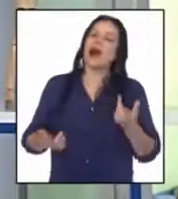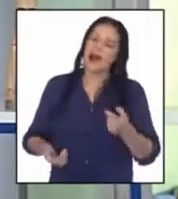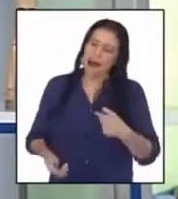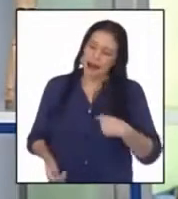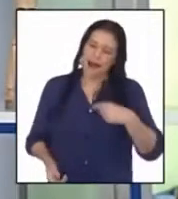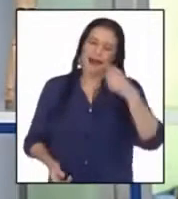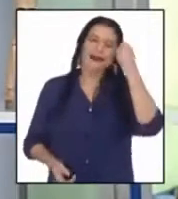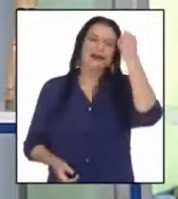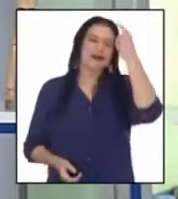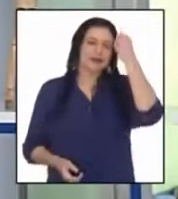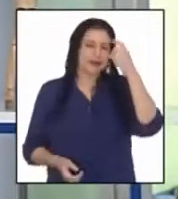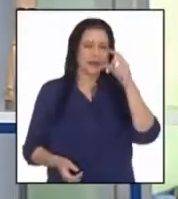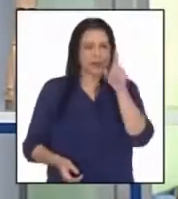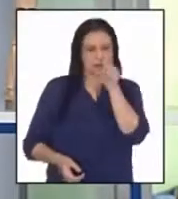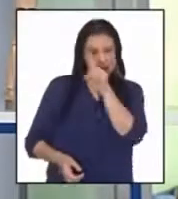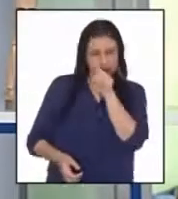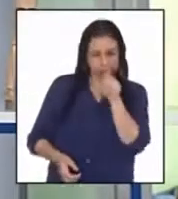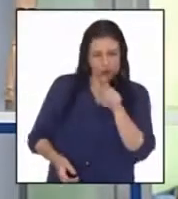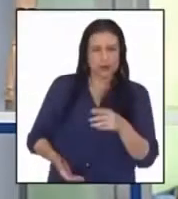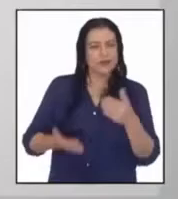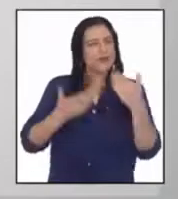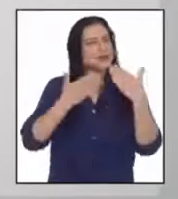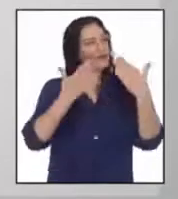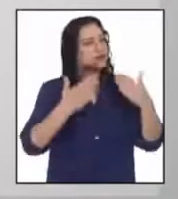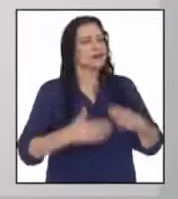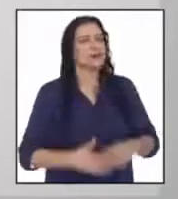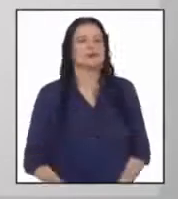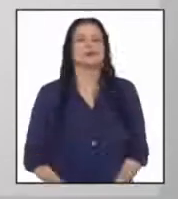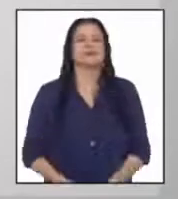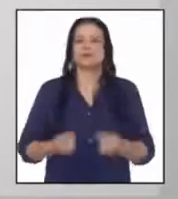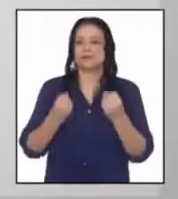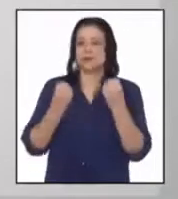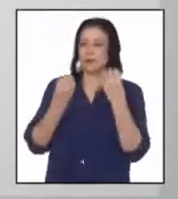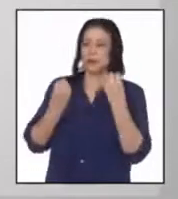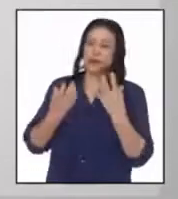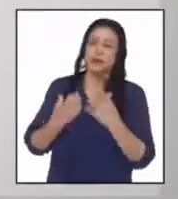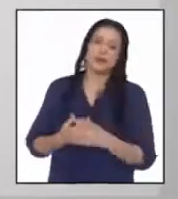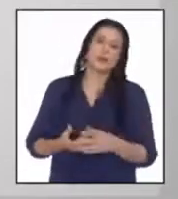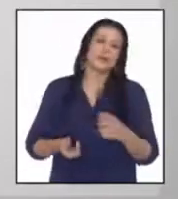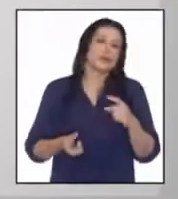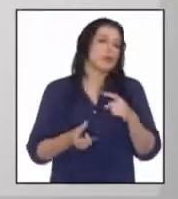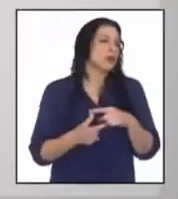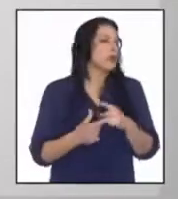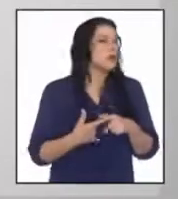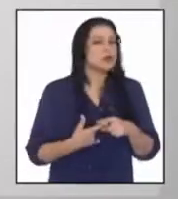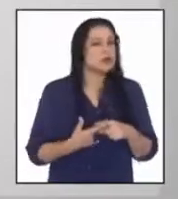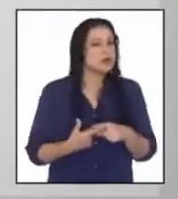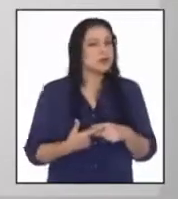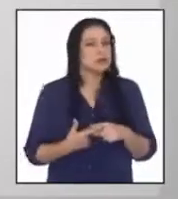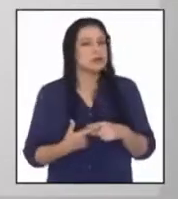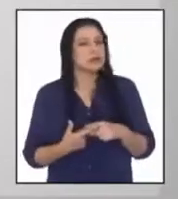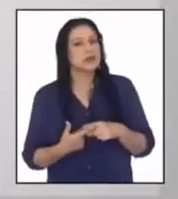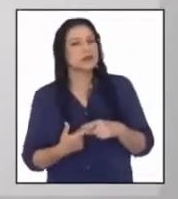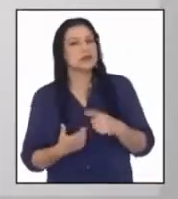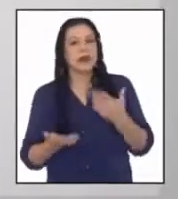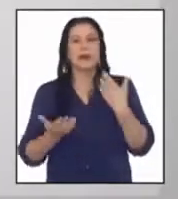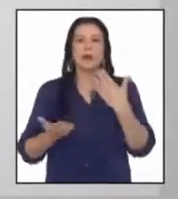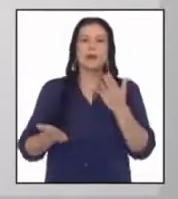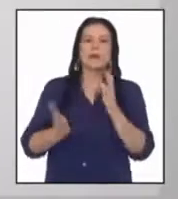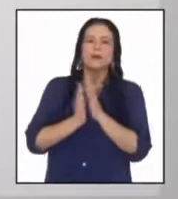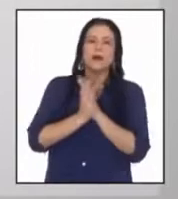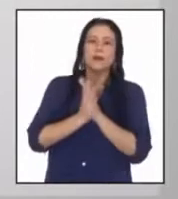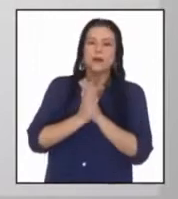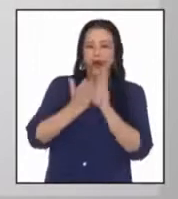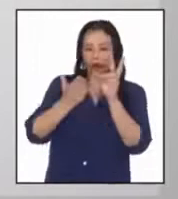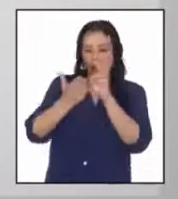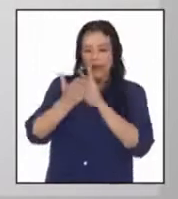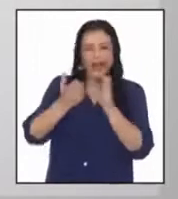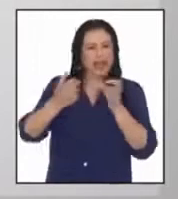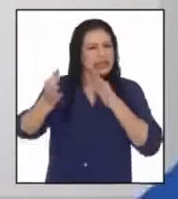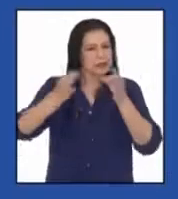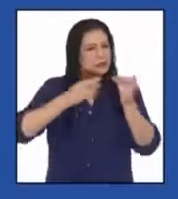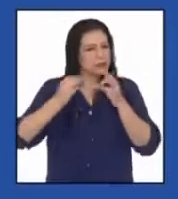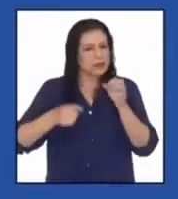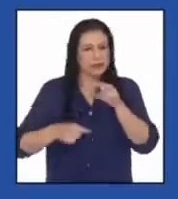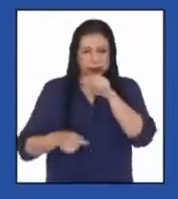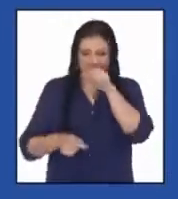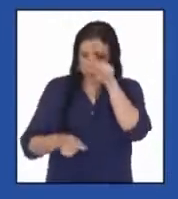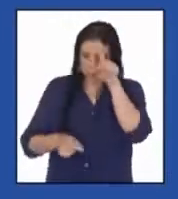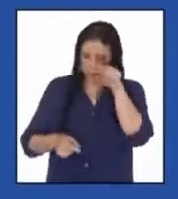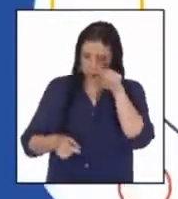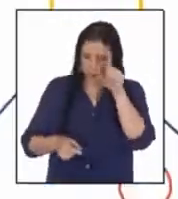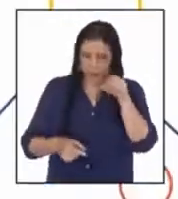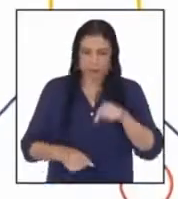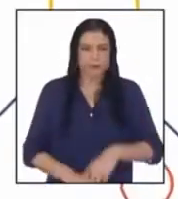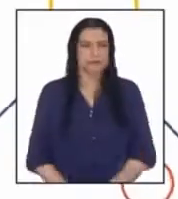Ahora sí comprendo el gráfico, profesora, gracias. ¡Qué bueno! Entonces, quedo a la escucha de la lectura e interpretación que